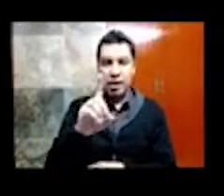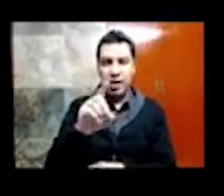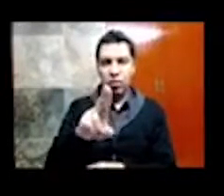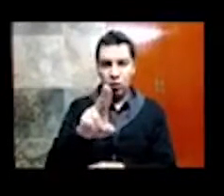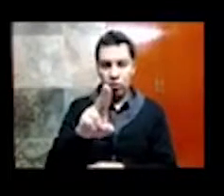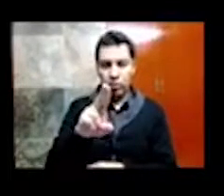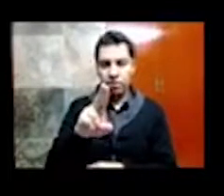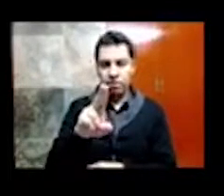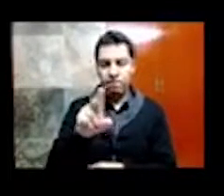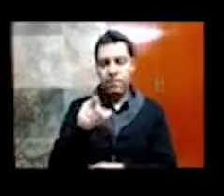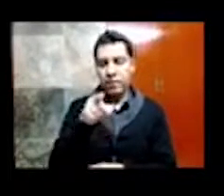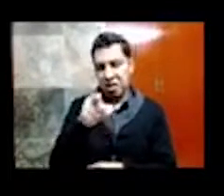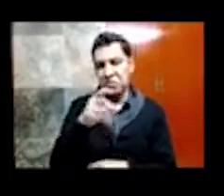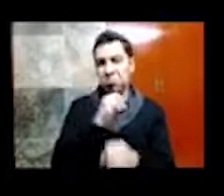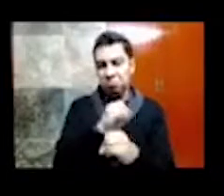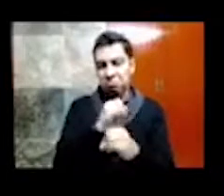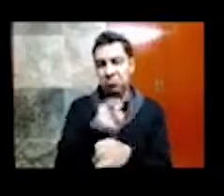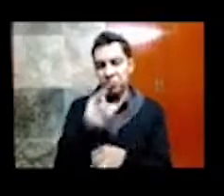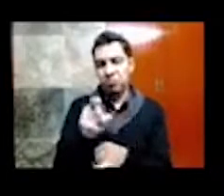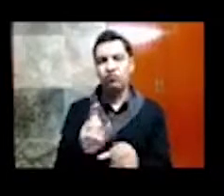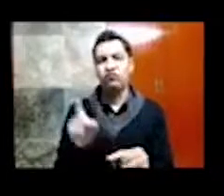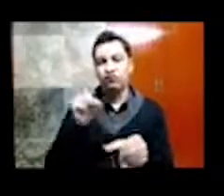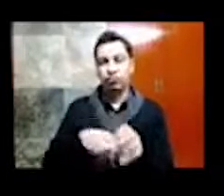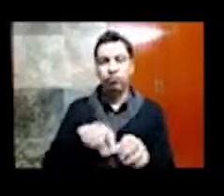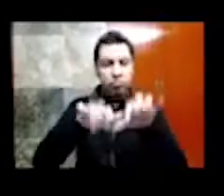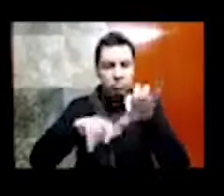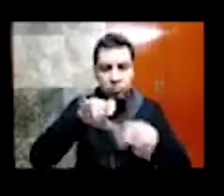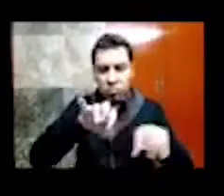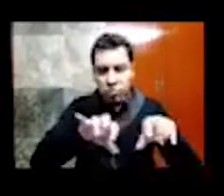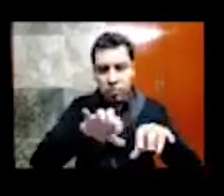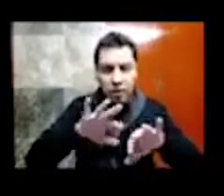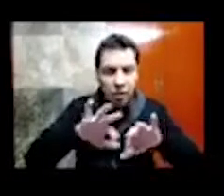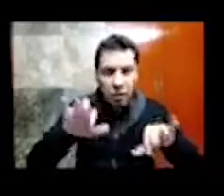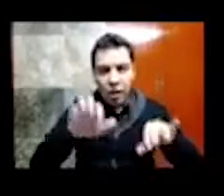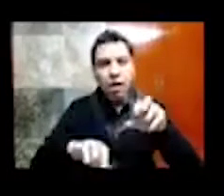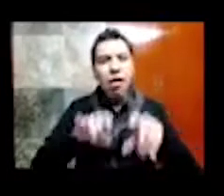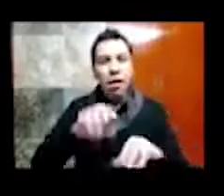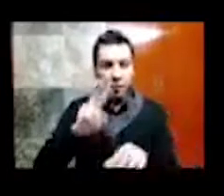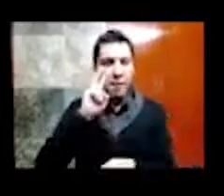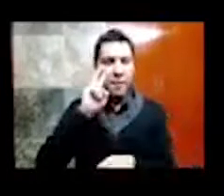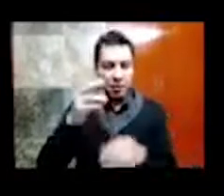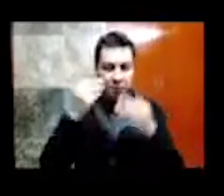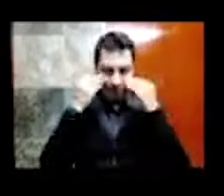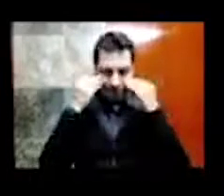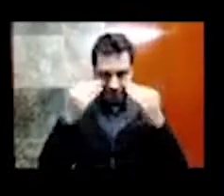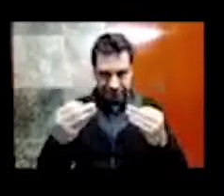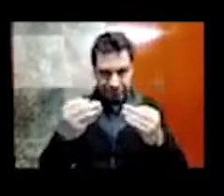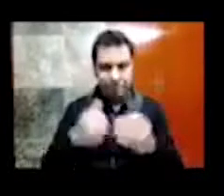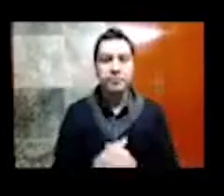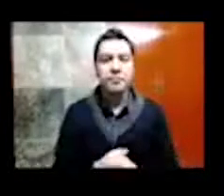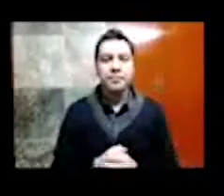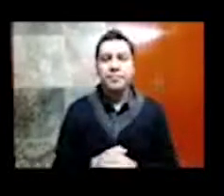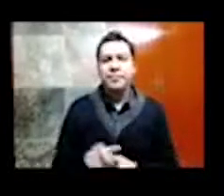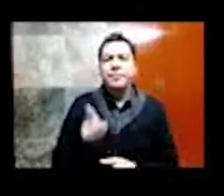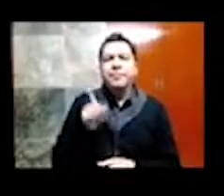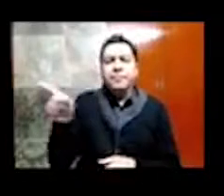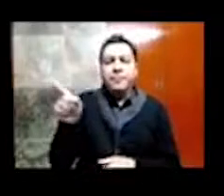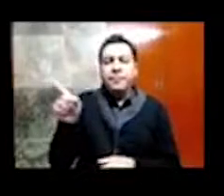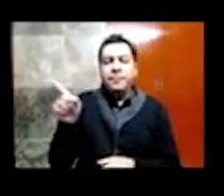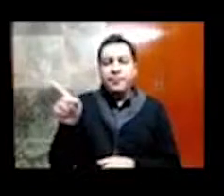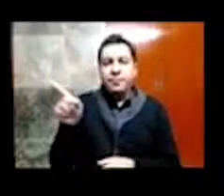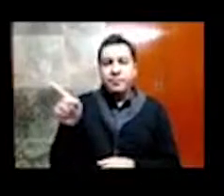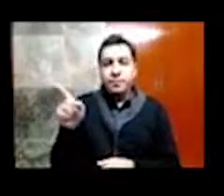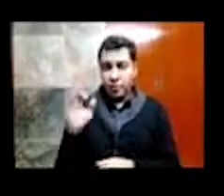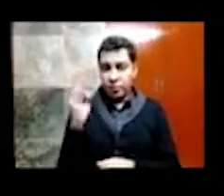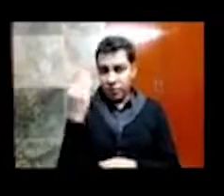en la cara, Doña Coyolxauhqui, 1978, febrero, ya meses antes, a finales